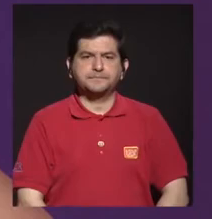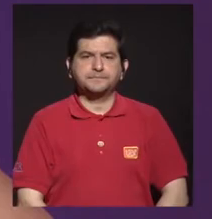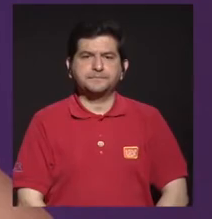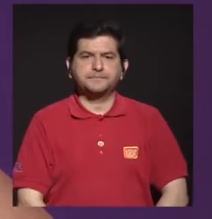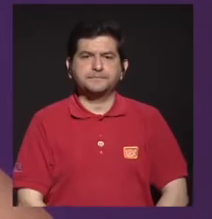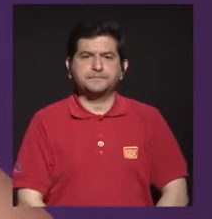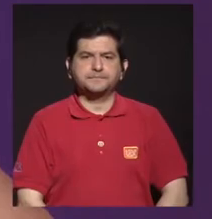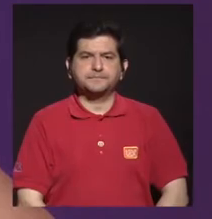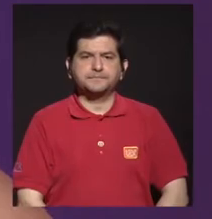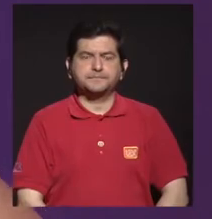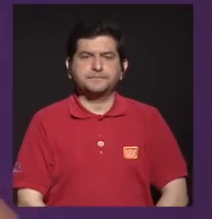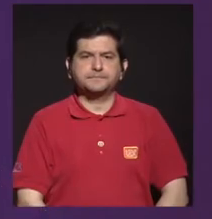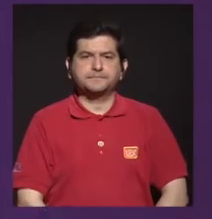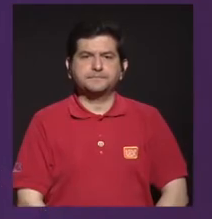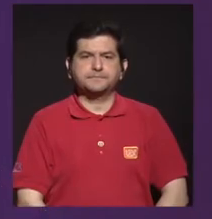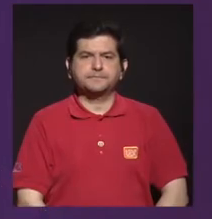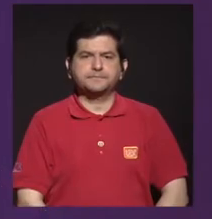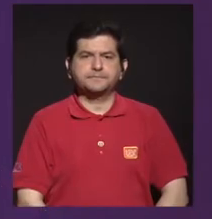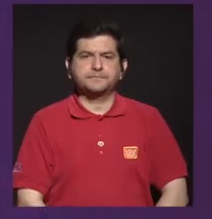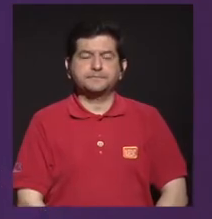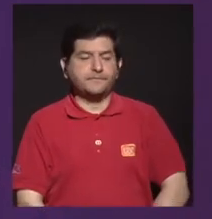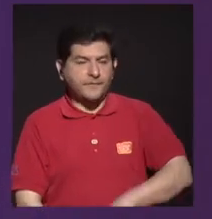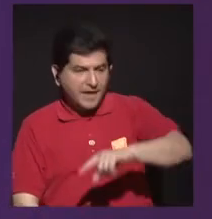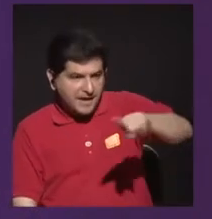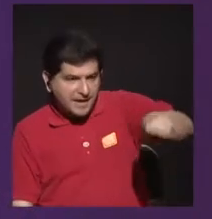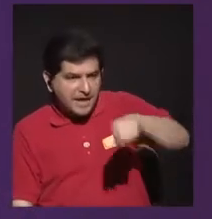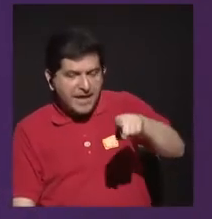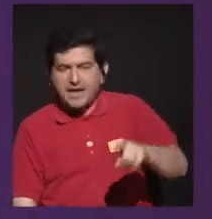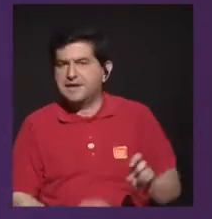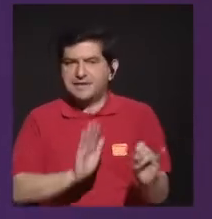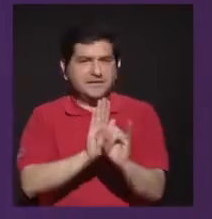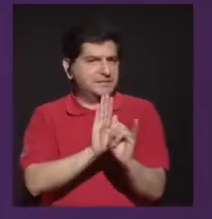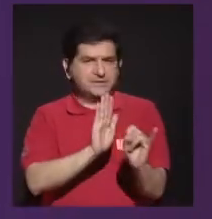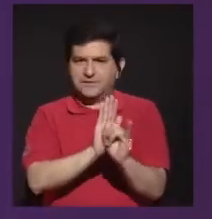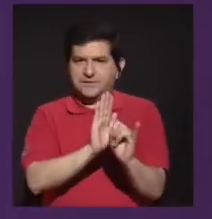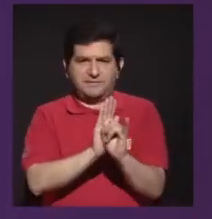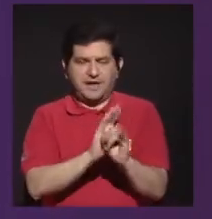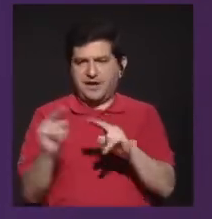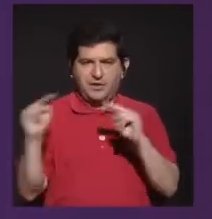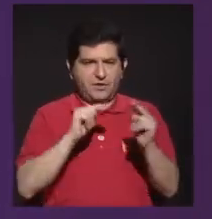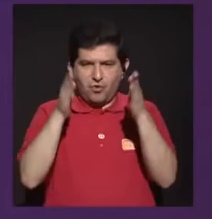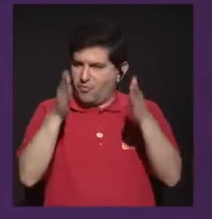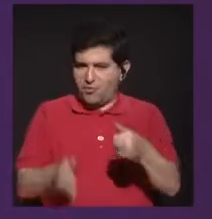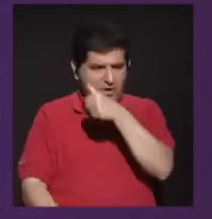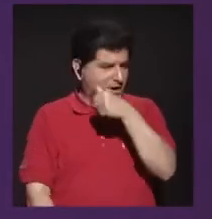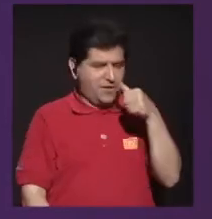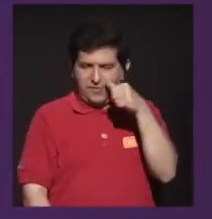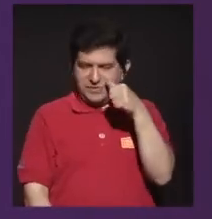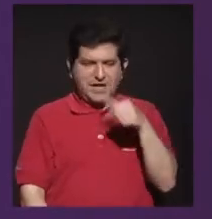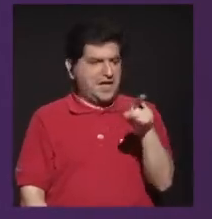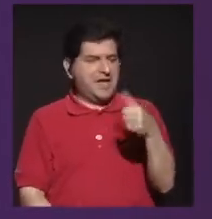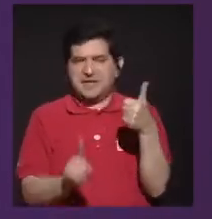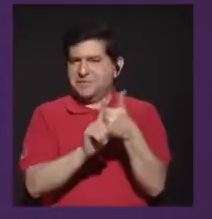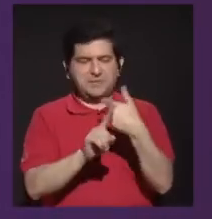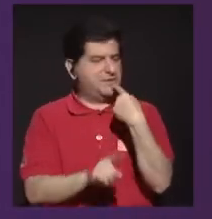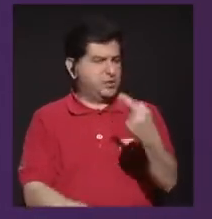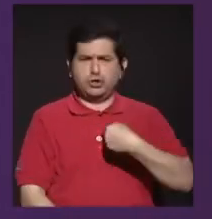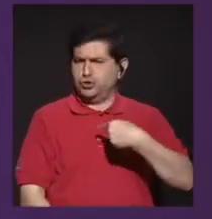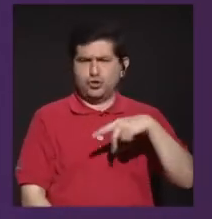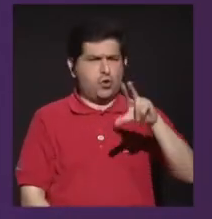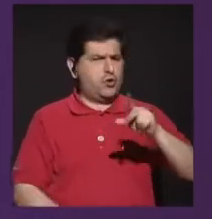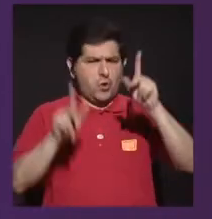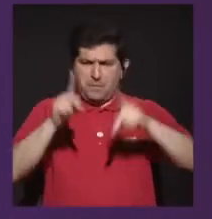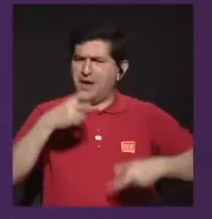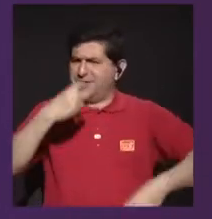bueno, el que ellas no se identificaran con el ser narcotraficante o que ellas mismas dijeran, no, yo no soy una